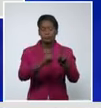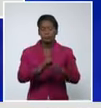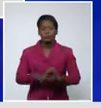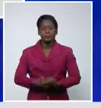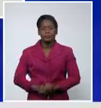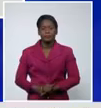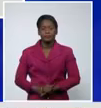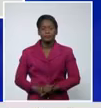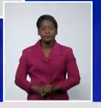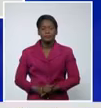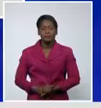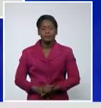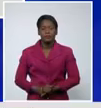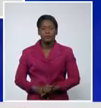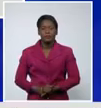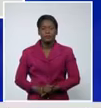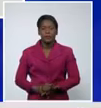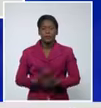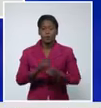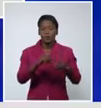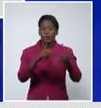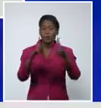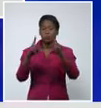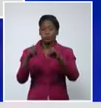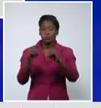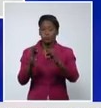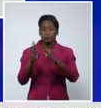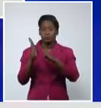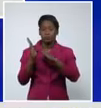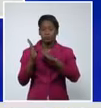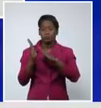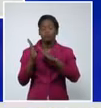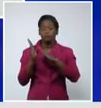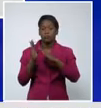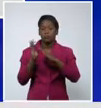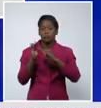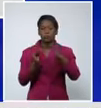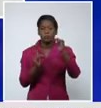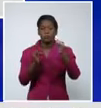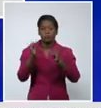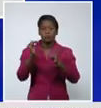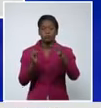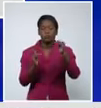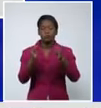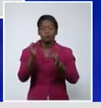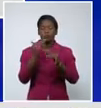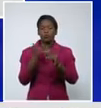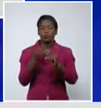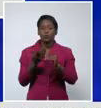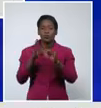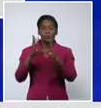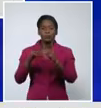resumen, el gráfico final del comportamiento en Cuba, ya se acumulan